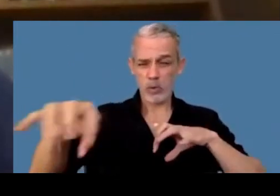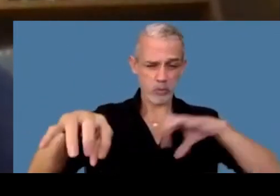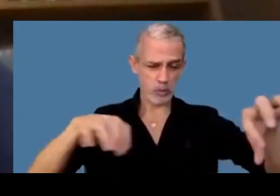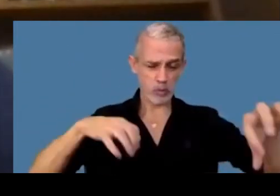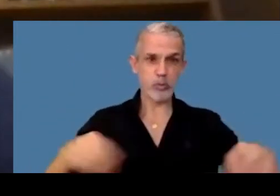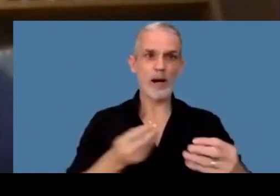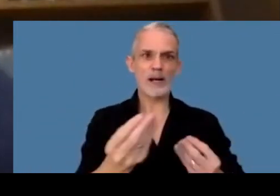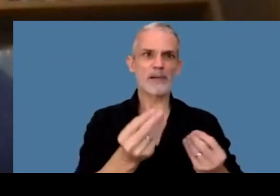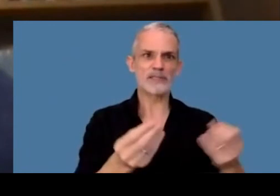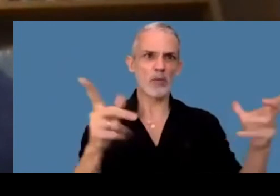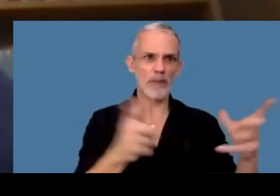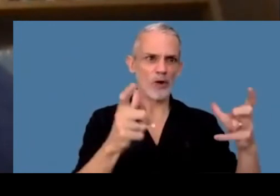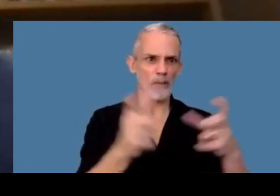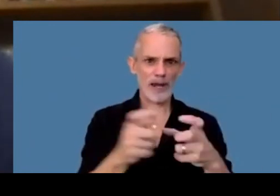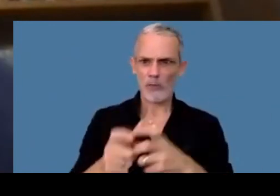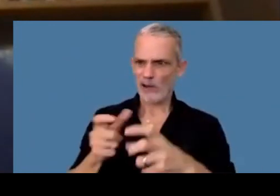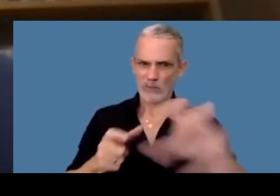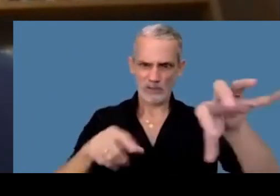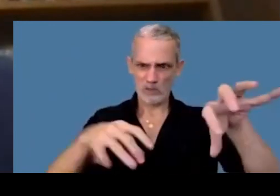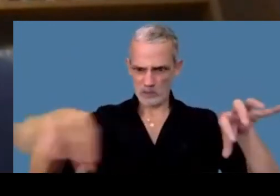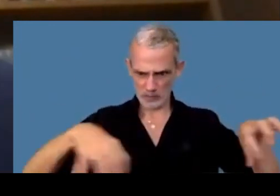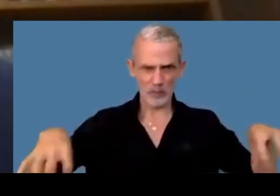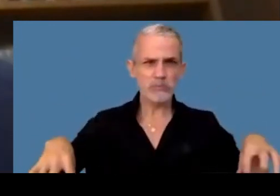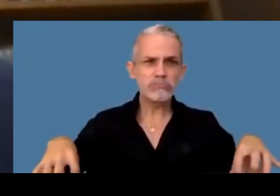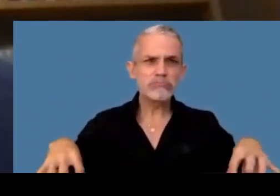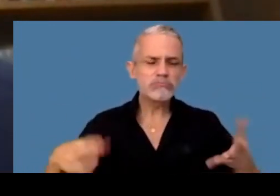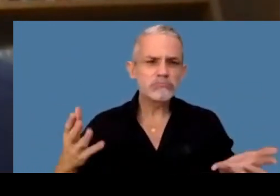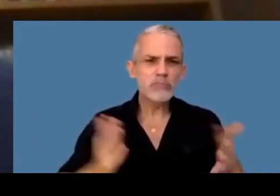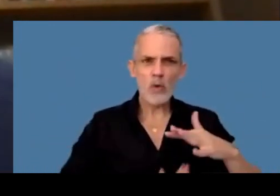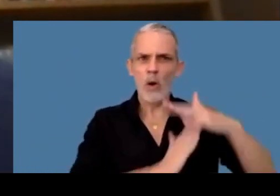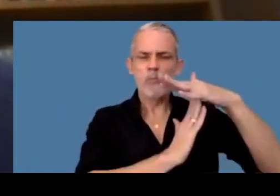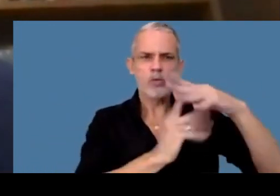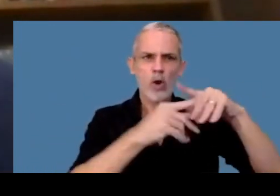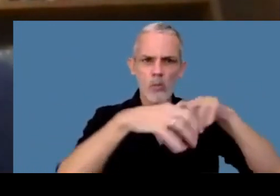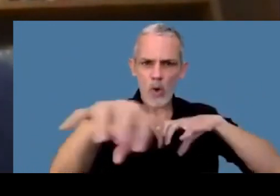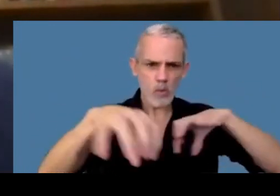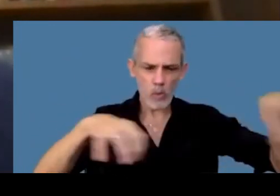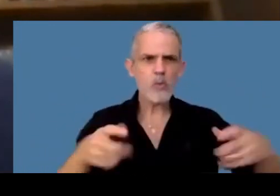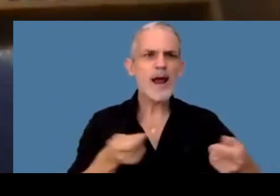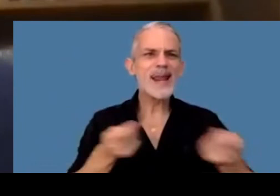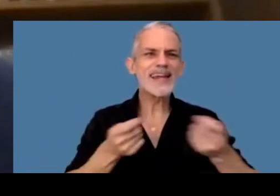representación, y eso ya vamos a ver que tiene una consecuencia en la descentralización de la negociación colectiva,